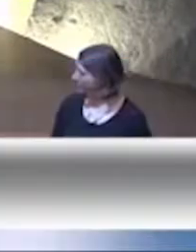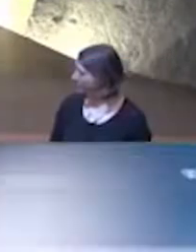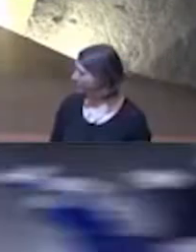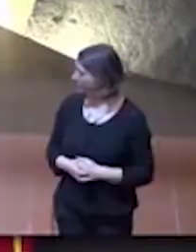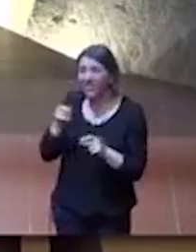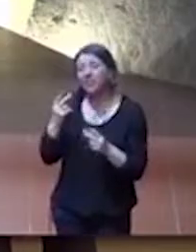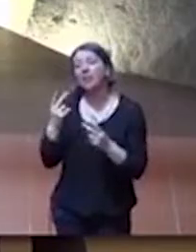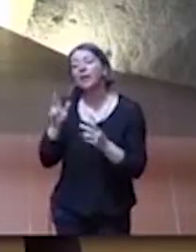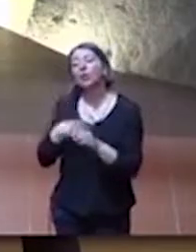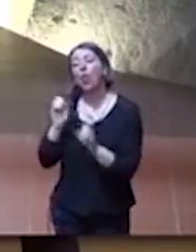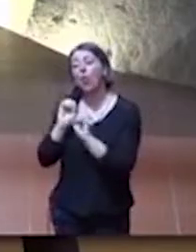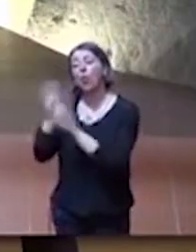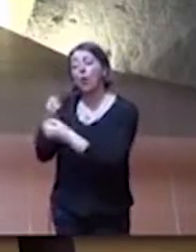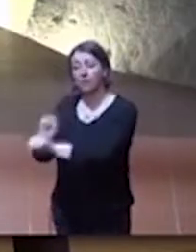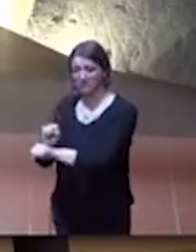2013 que comenzaron a...